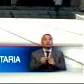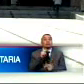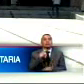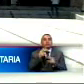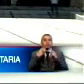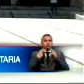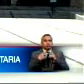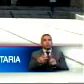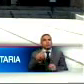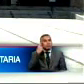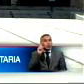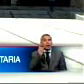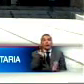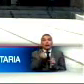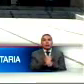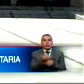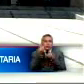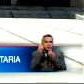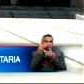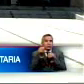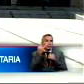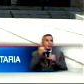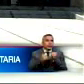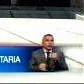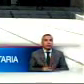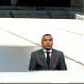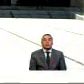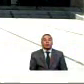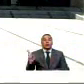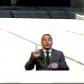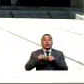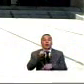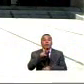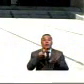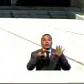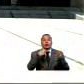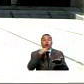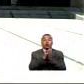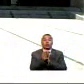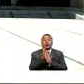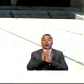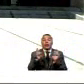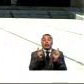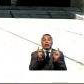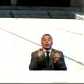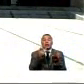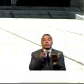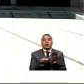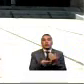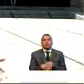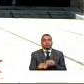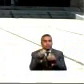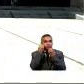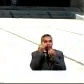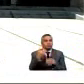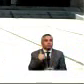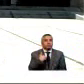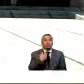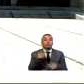un análisis para la elaboración del informe final. Hasta el 27 de noviembre se tiene previsto que eso suceda. Desde el informe